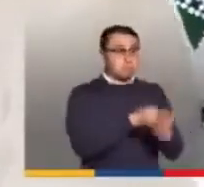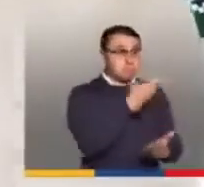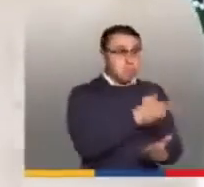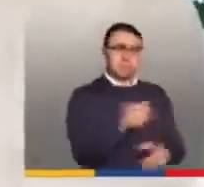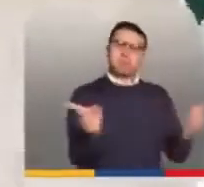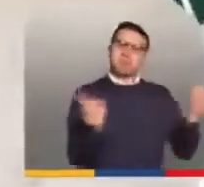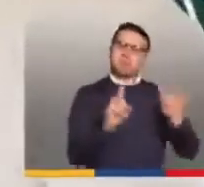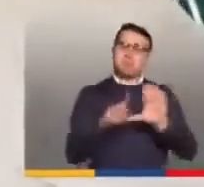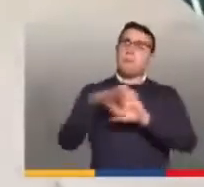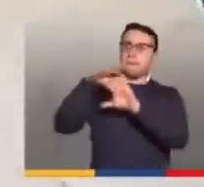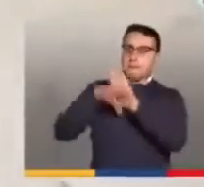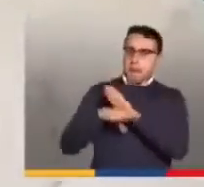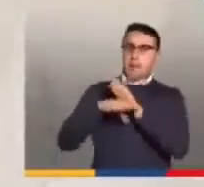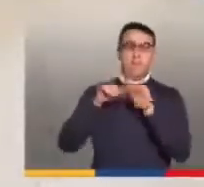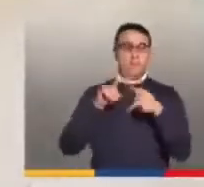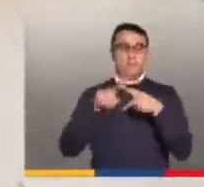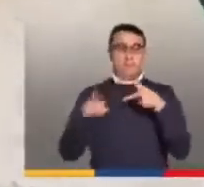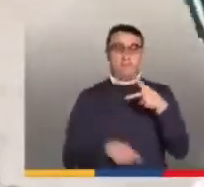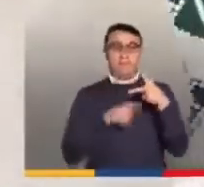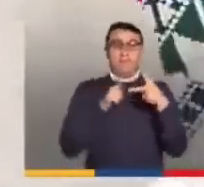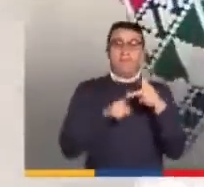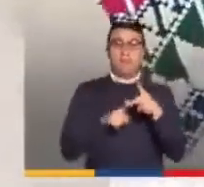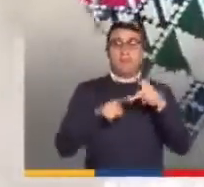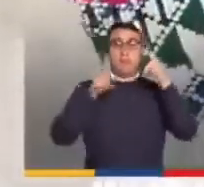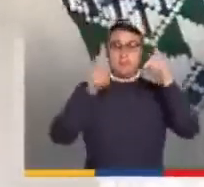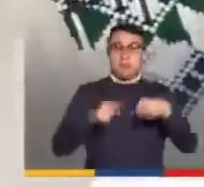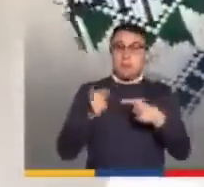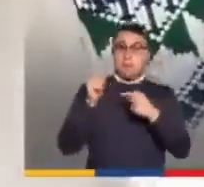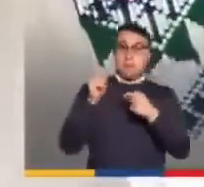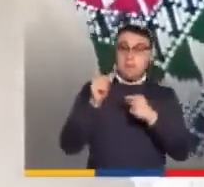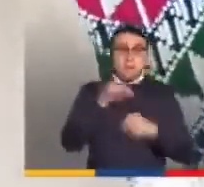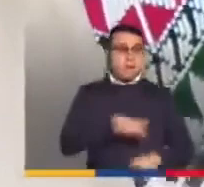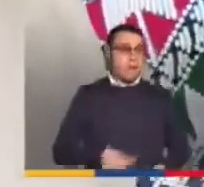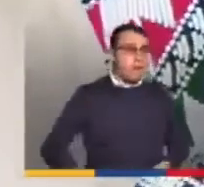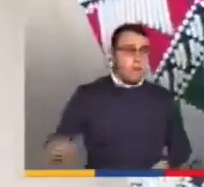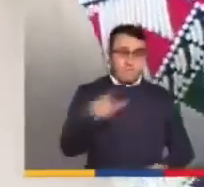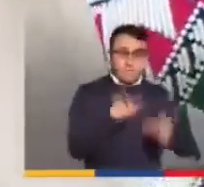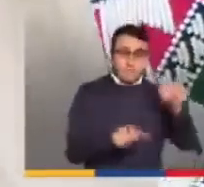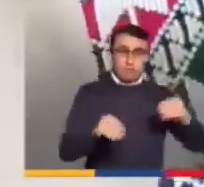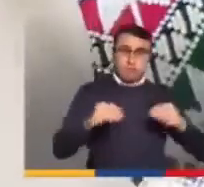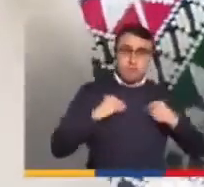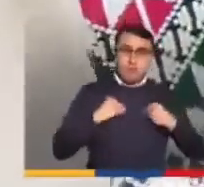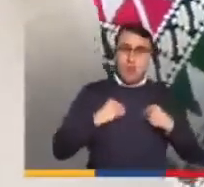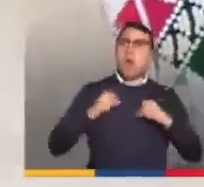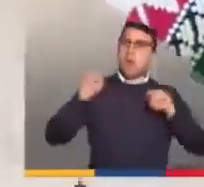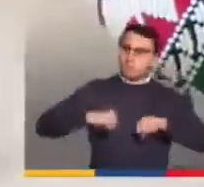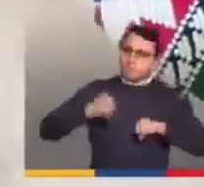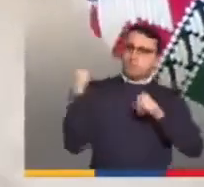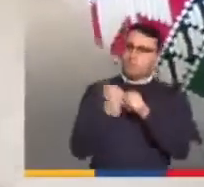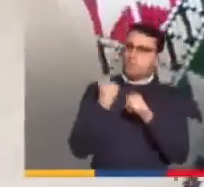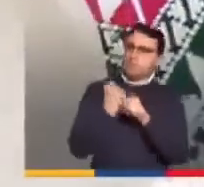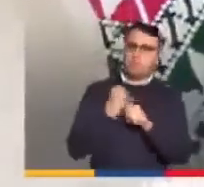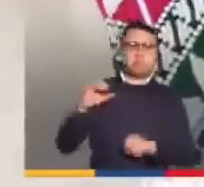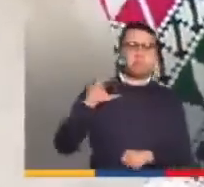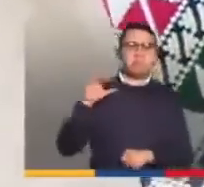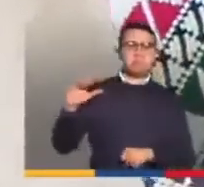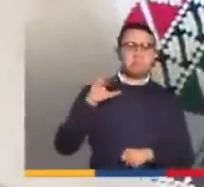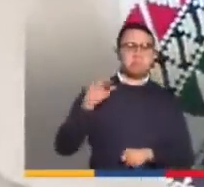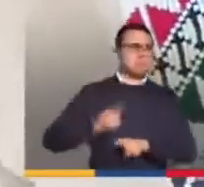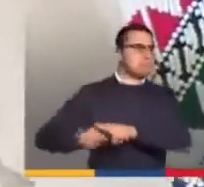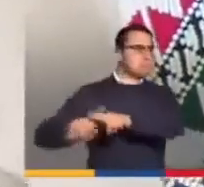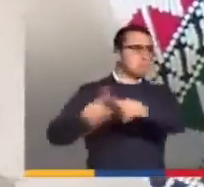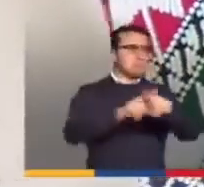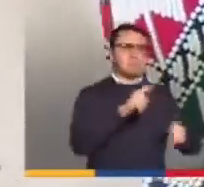y, segundo, una corriente de ingresos en la región que podría ser muy